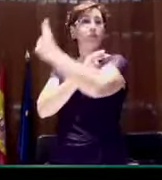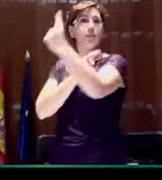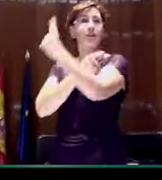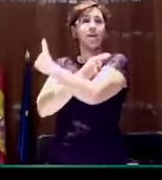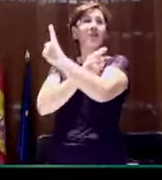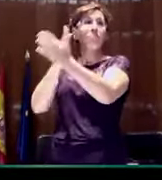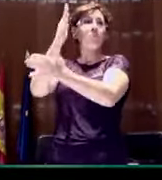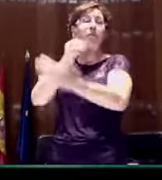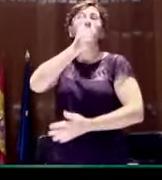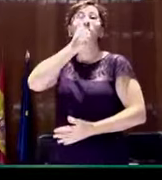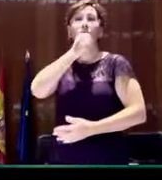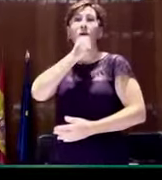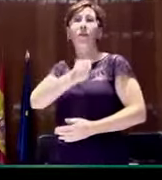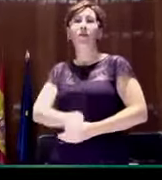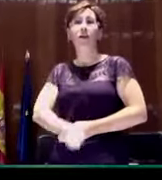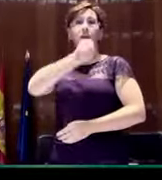en el año 2002,